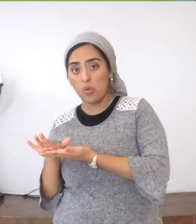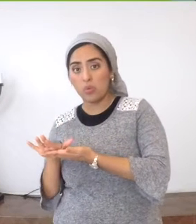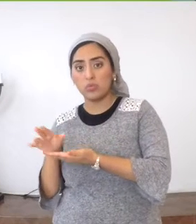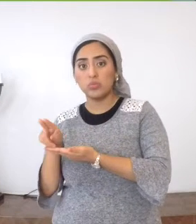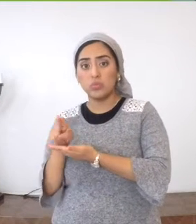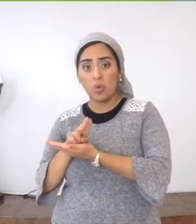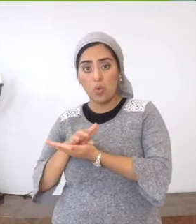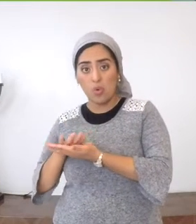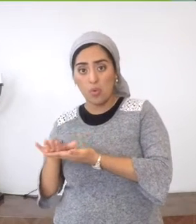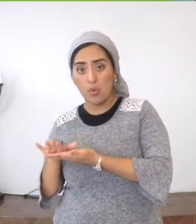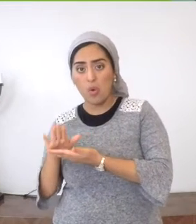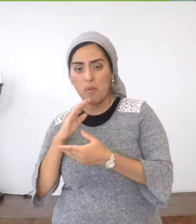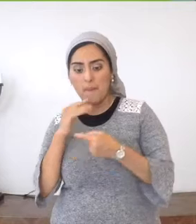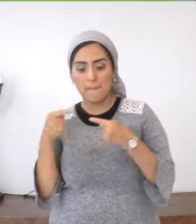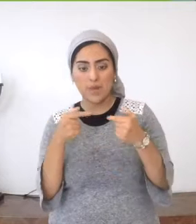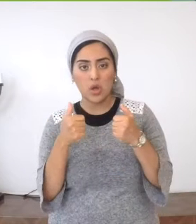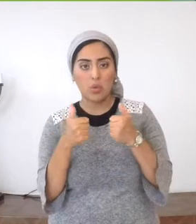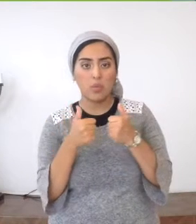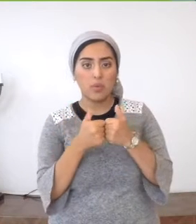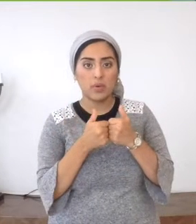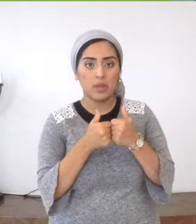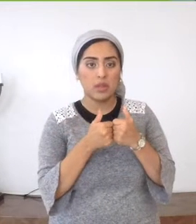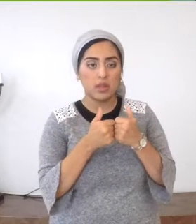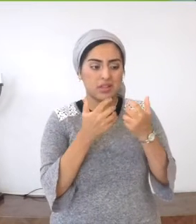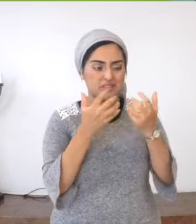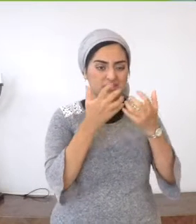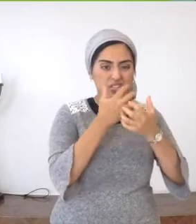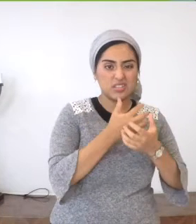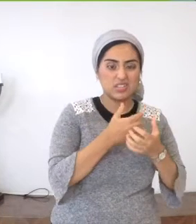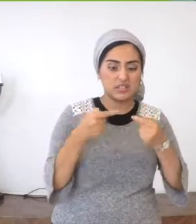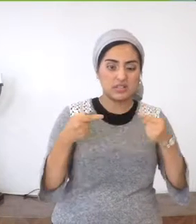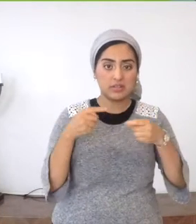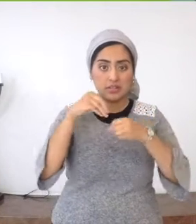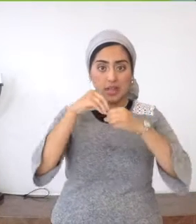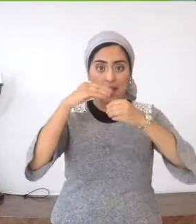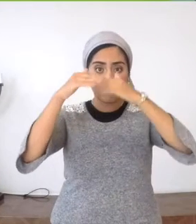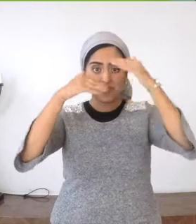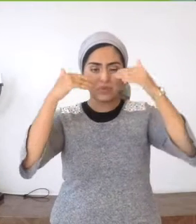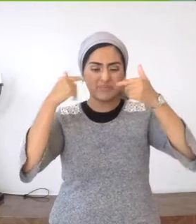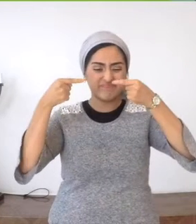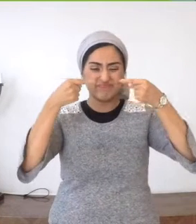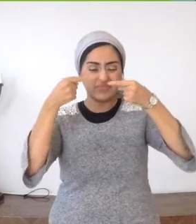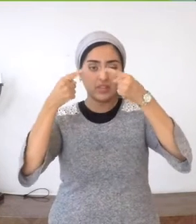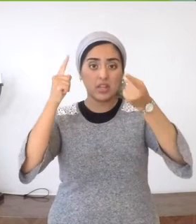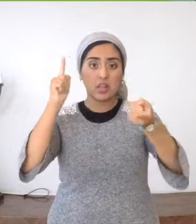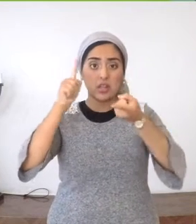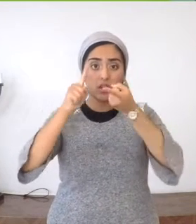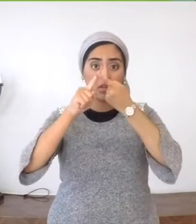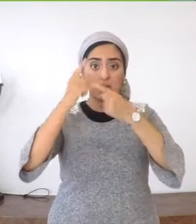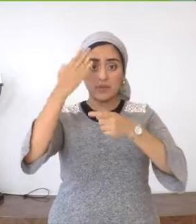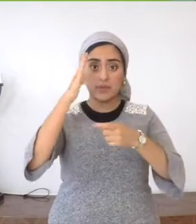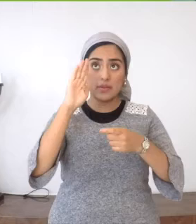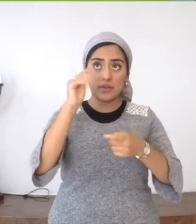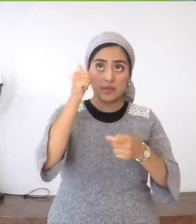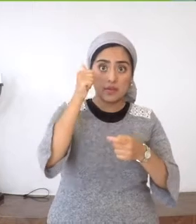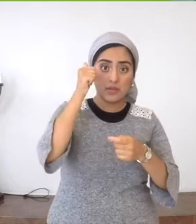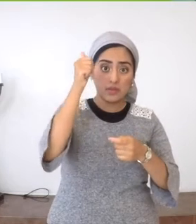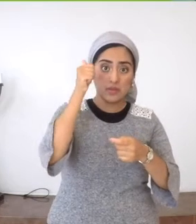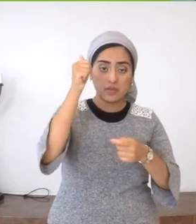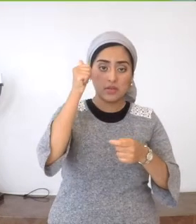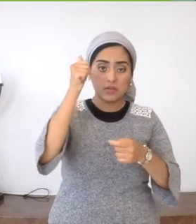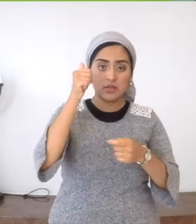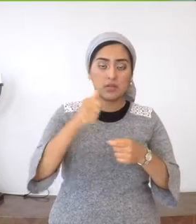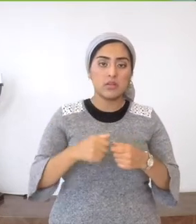santidad Por favor Mucha atención El lado De la santidad Luchará Contra el lado De la oscuridad En el cielo